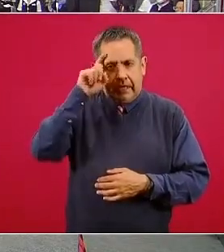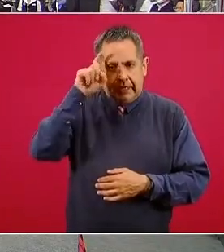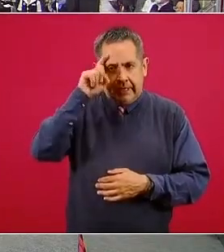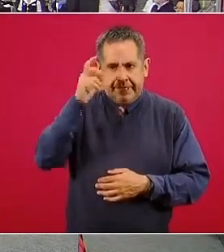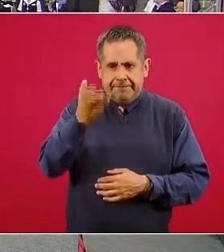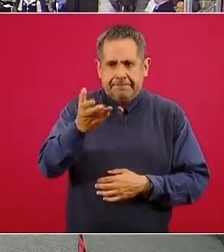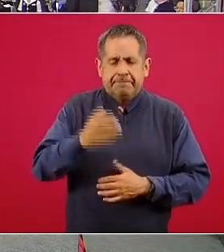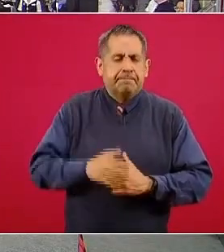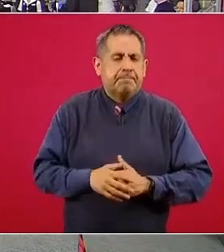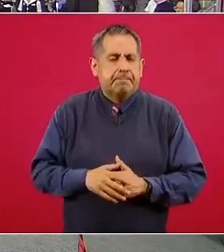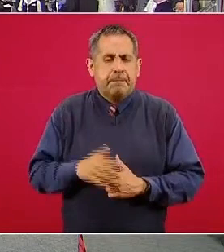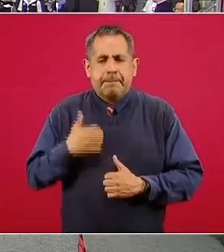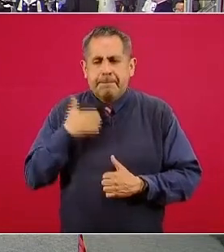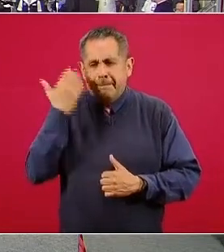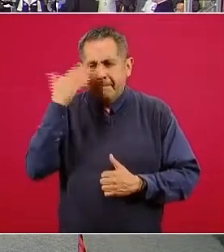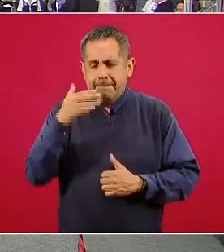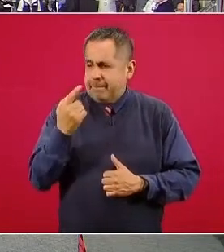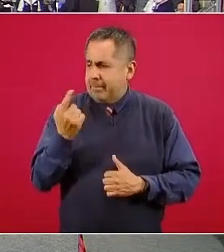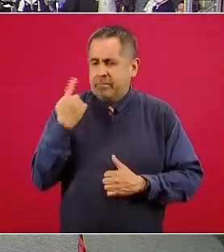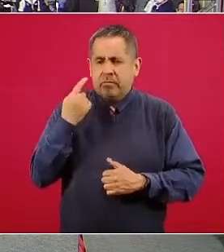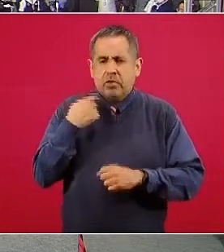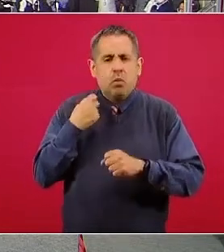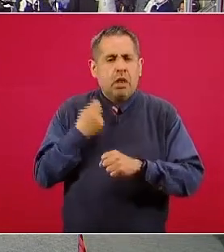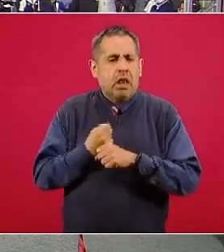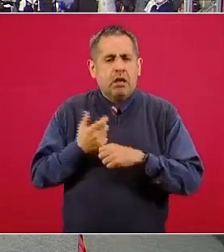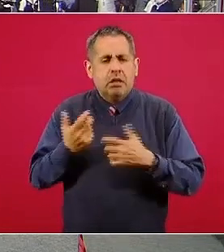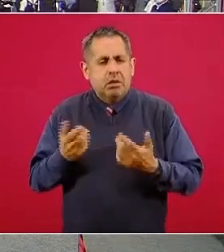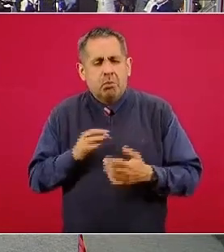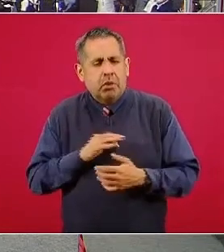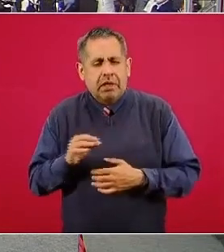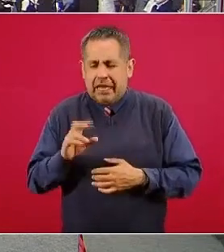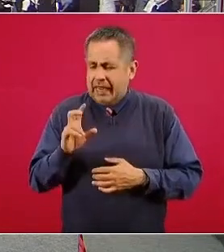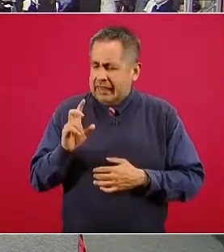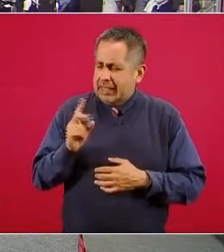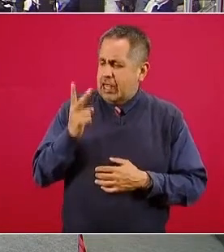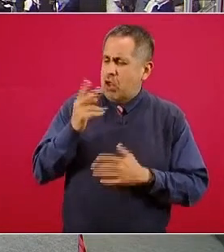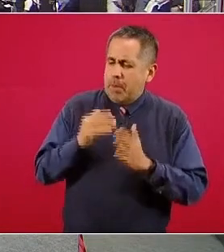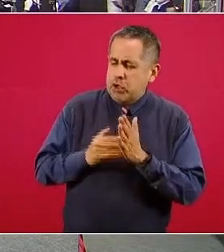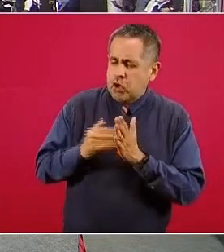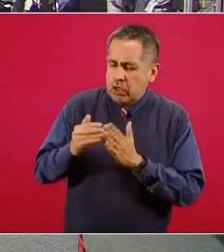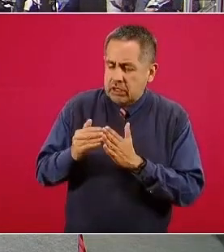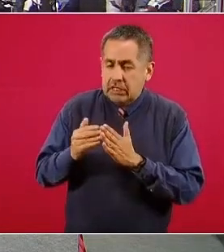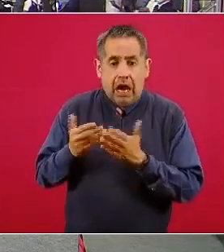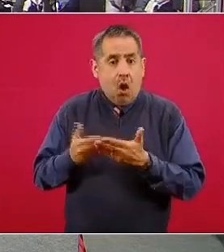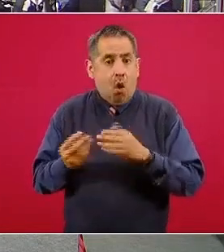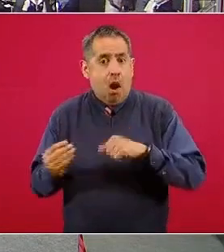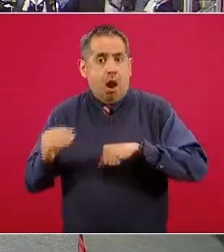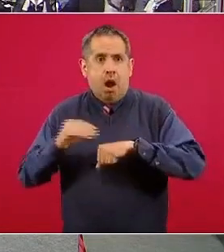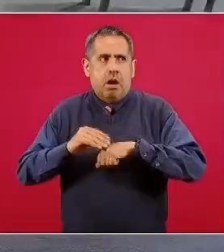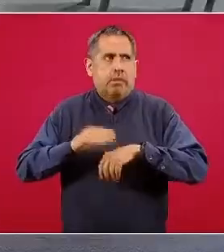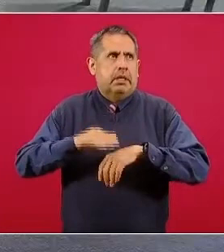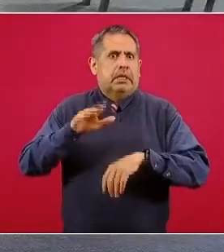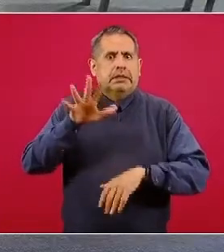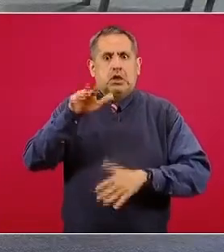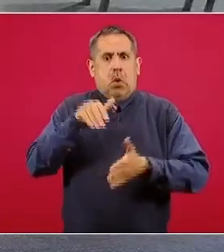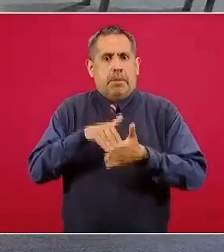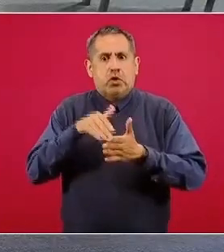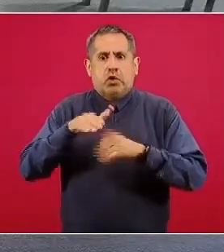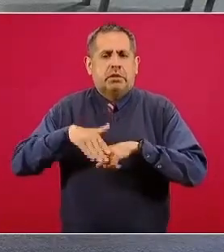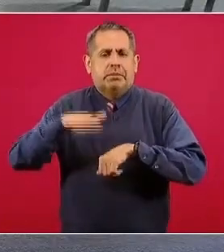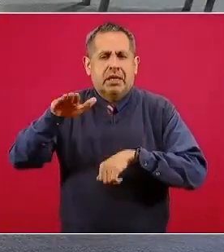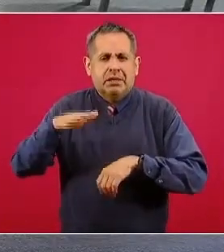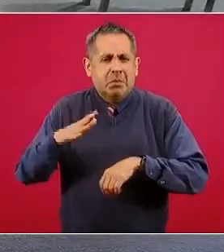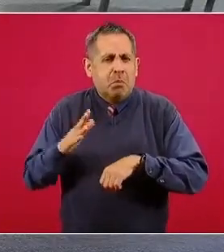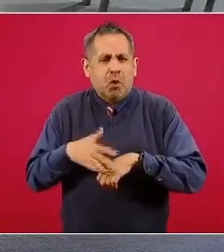saber por qué el año pasado solo fueron cerca de 32 millones y hoy se incrementan como por casi 5 millones más. ¿A qué